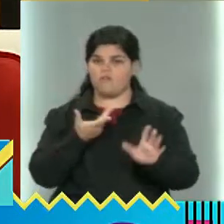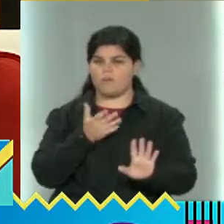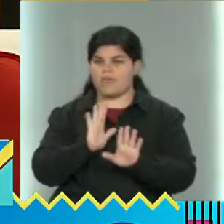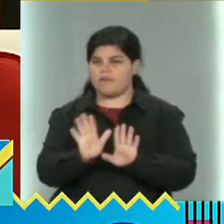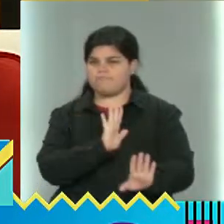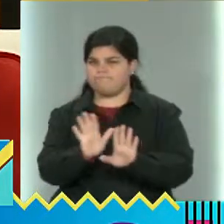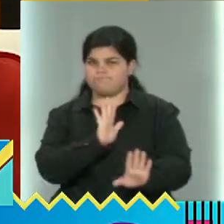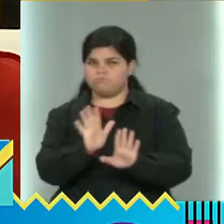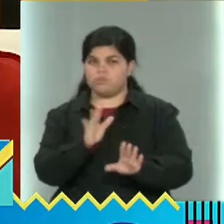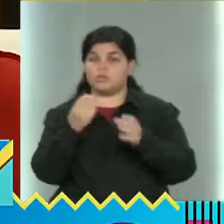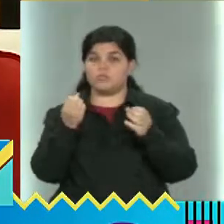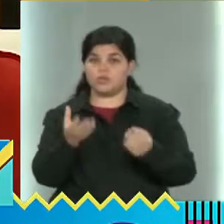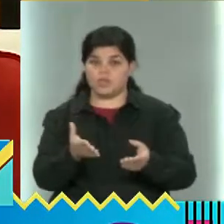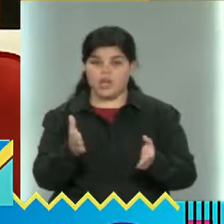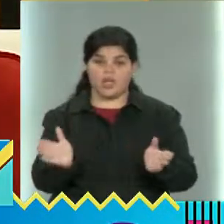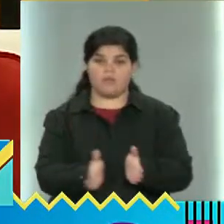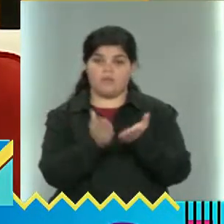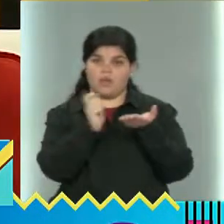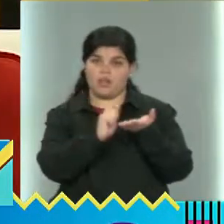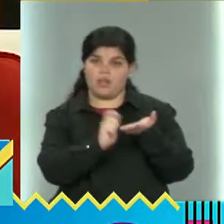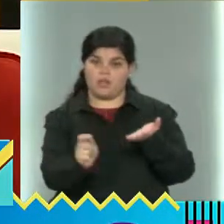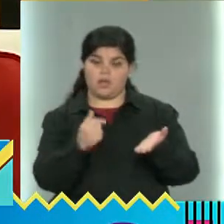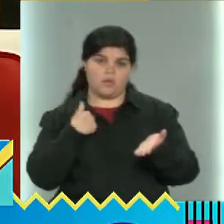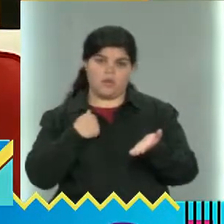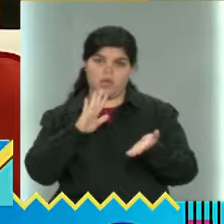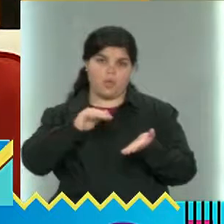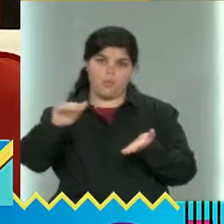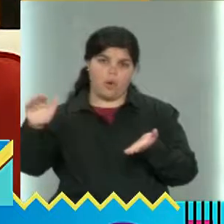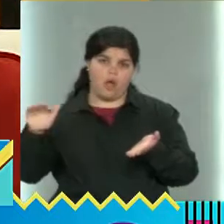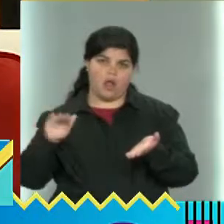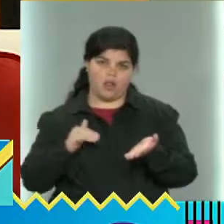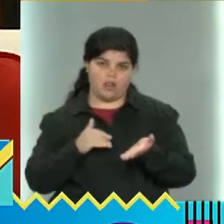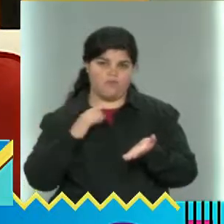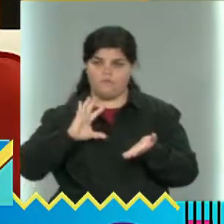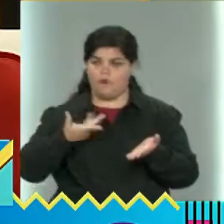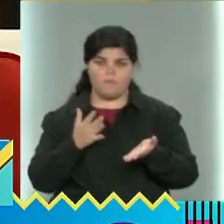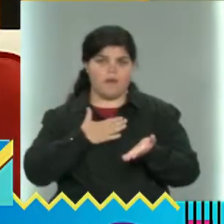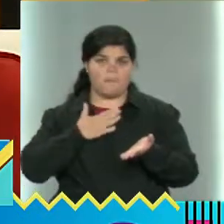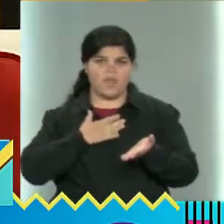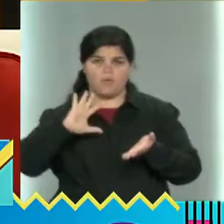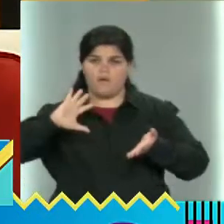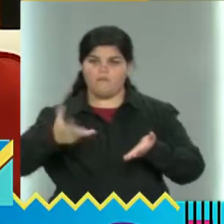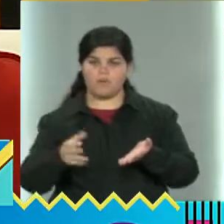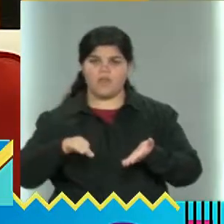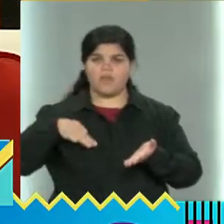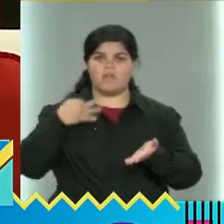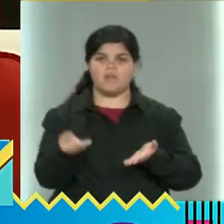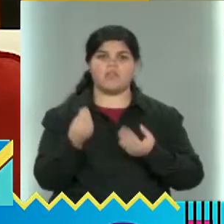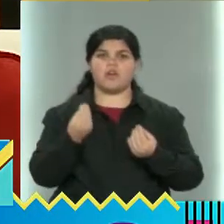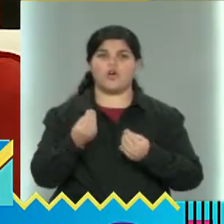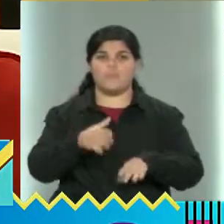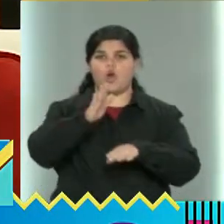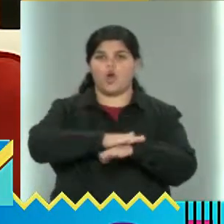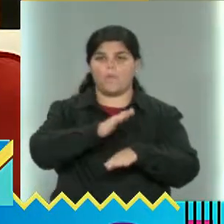verdad esa obra, como todas las otras obras mías, destaca una manera de enfocar la vida desde valores, desde compromiso,